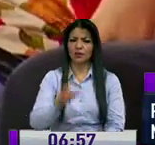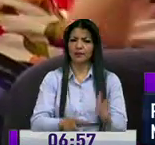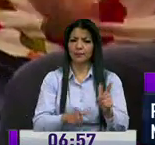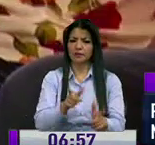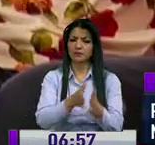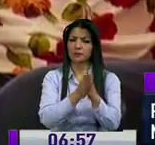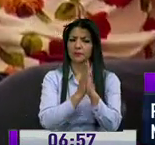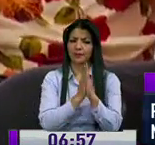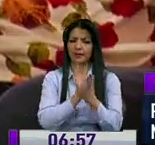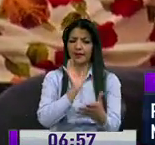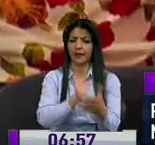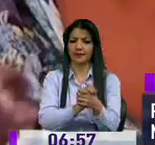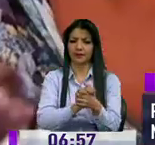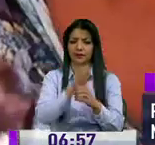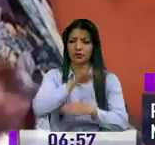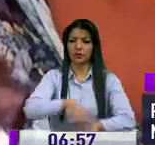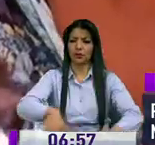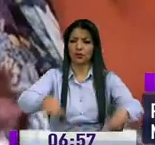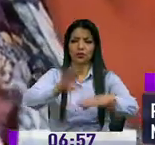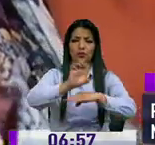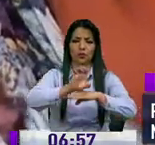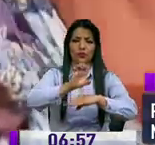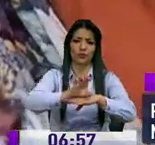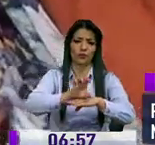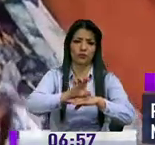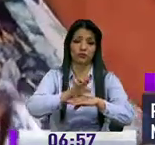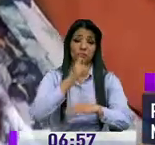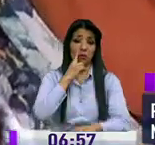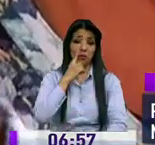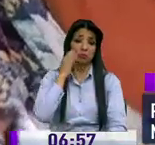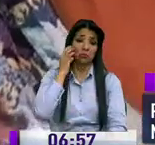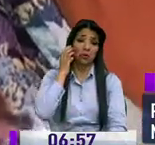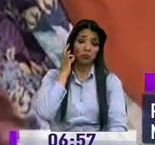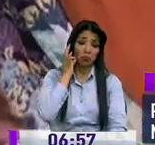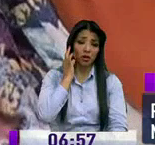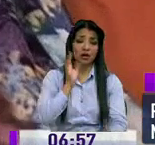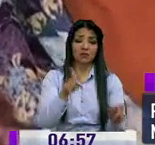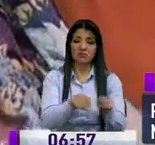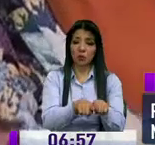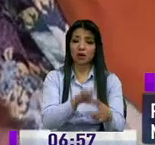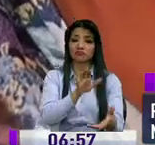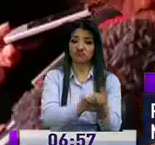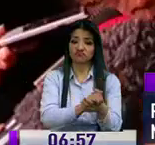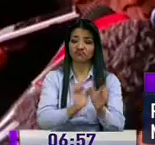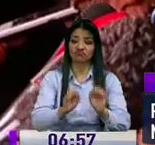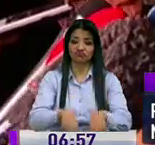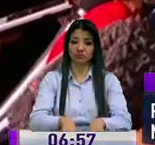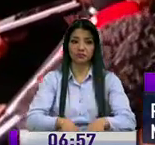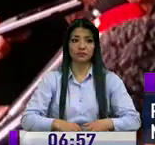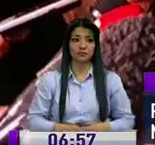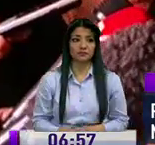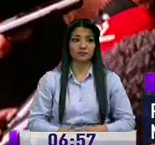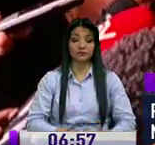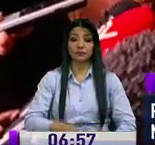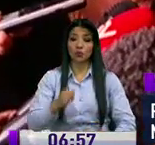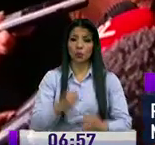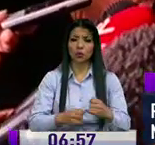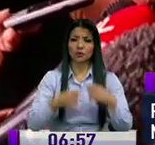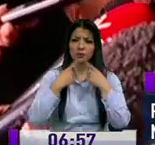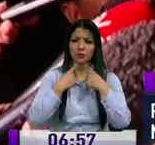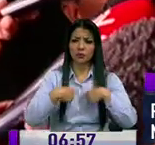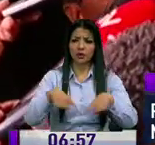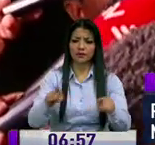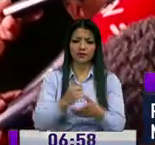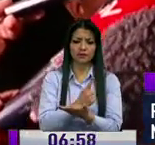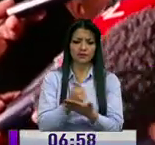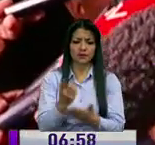postulaciones a nivel nacional por parte de parejas que pretenden acceder al matrimonio homosexual. El último boletín sacamos la semana